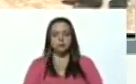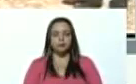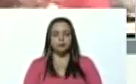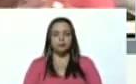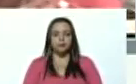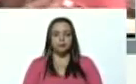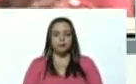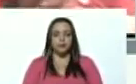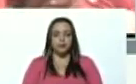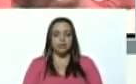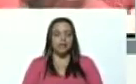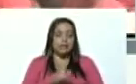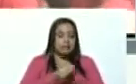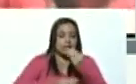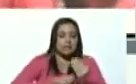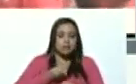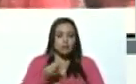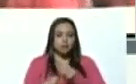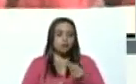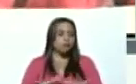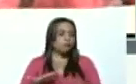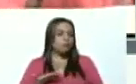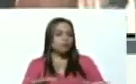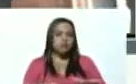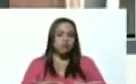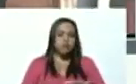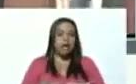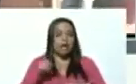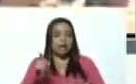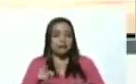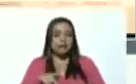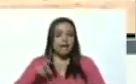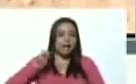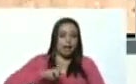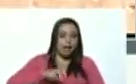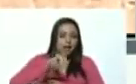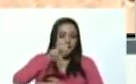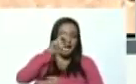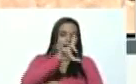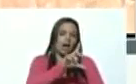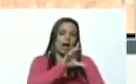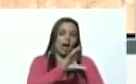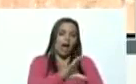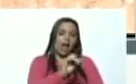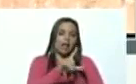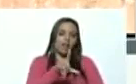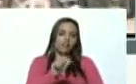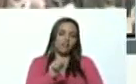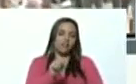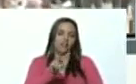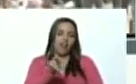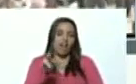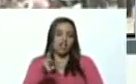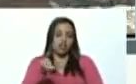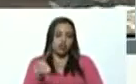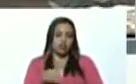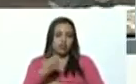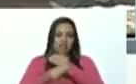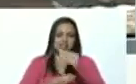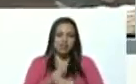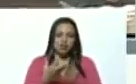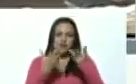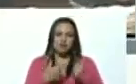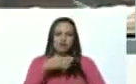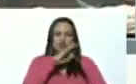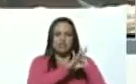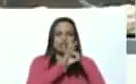que se hizo precisamente allí en el Calvario, el Aló Presidente 336 en el